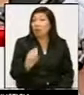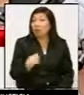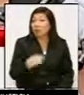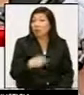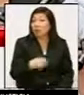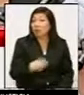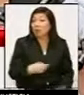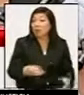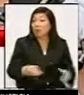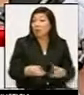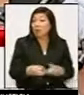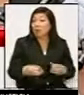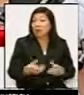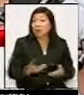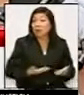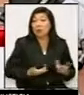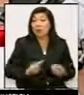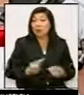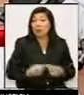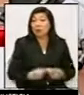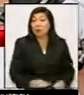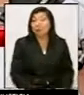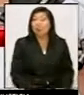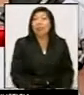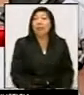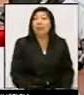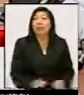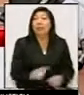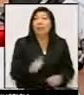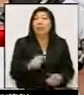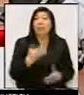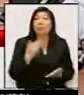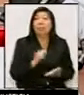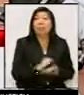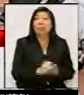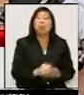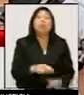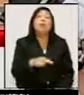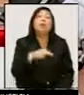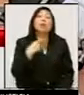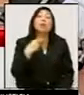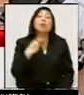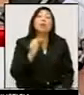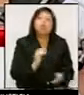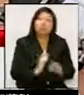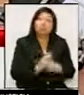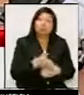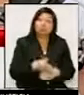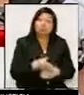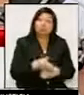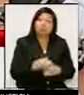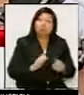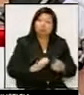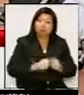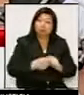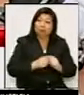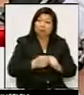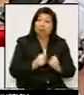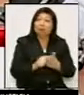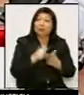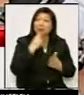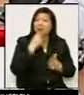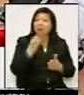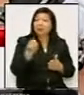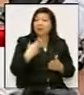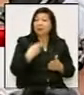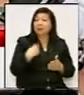la Comisión de Comercio Exterior, que estuvimos en noviembre, fuimos a la boletería y nos indicaron